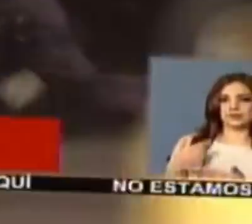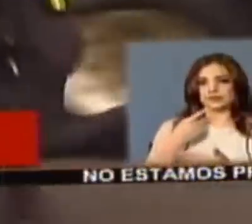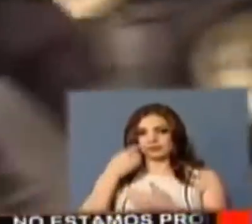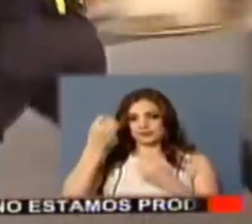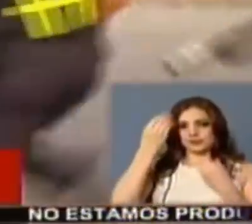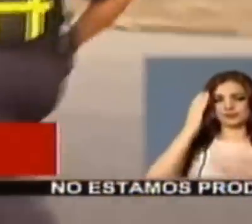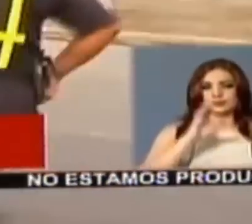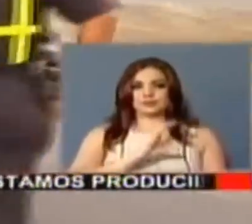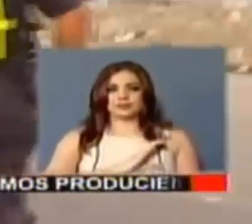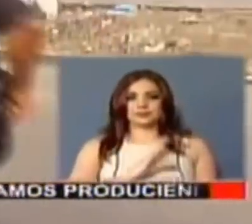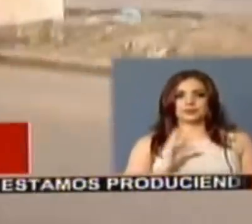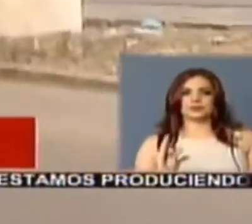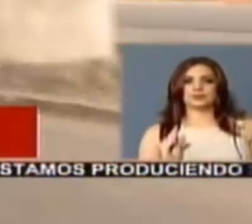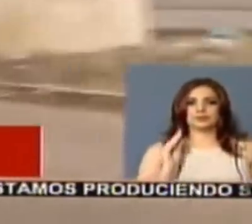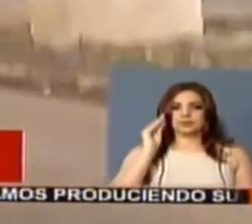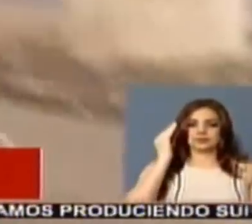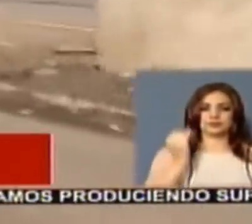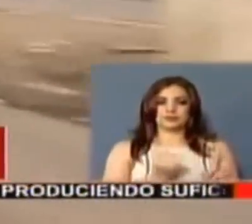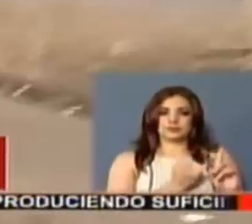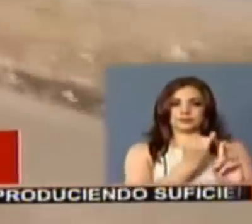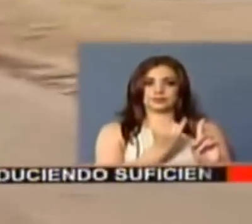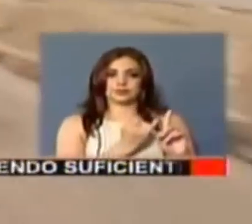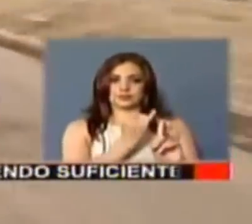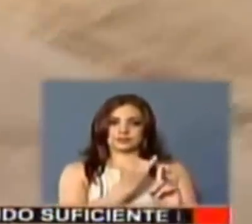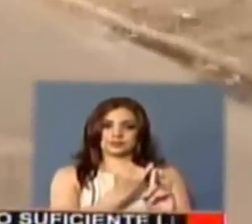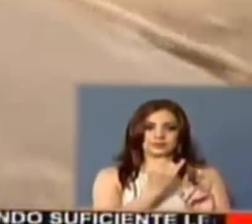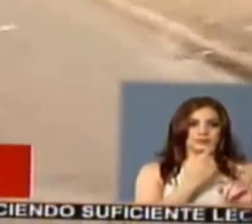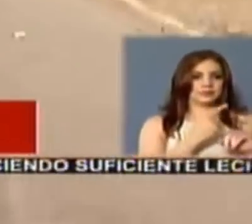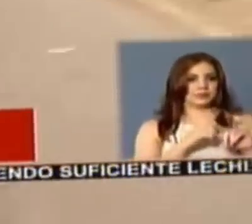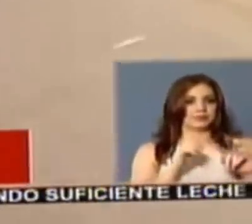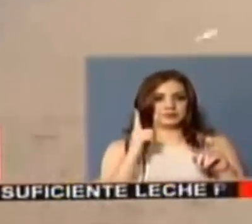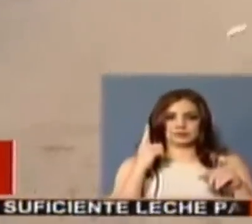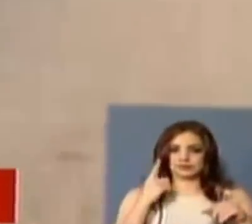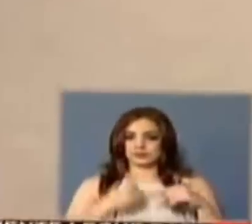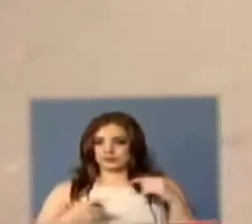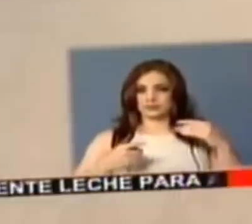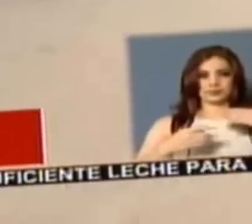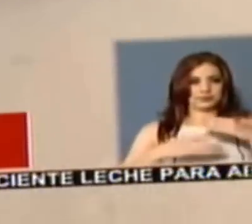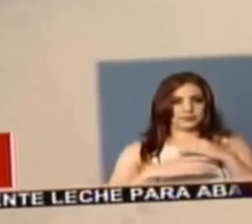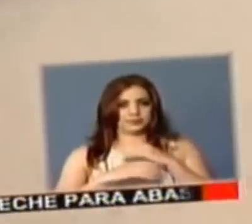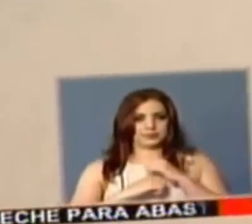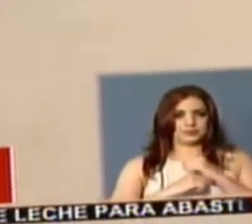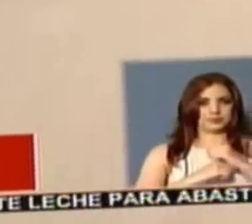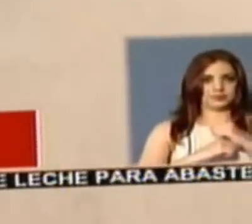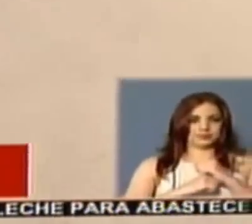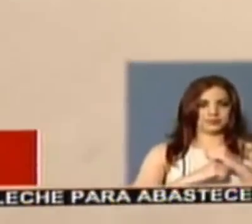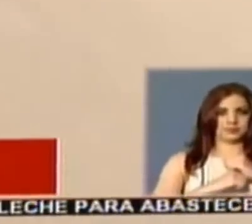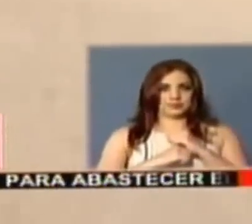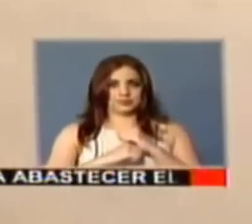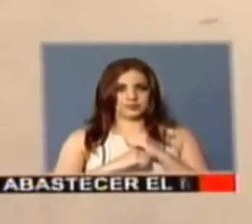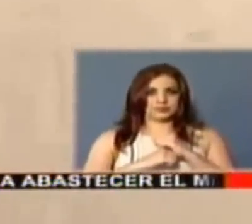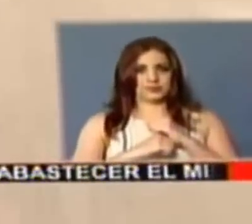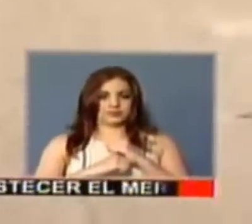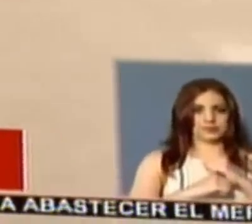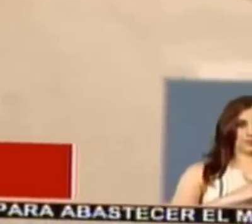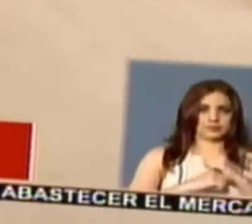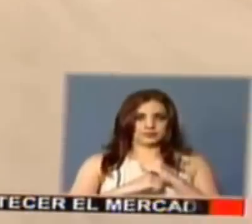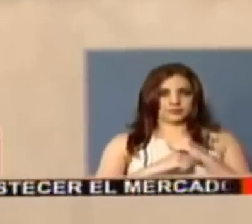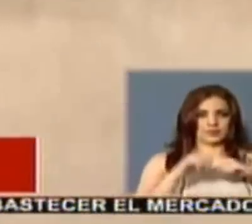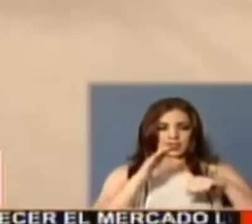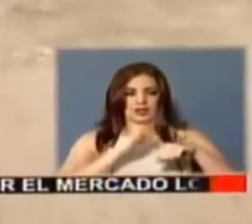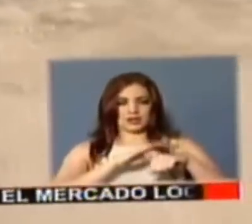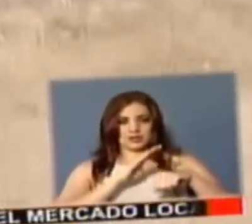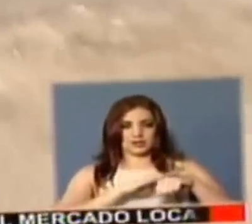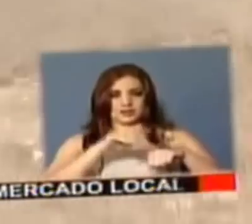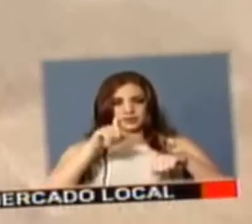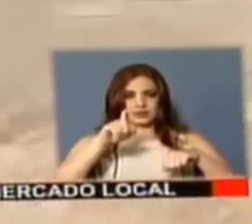Nuevo, según información de la propia policía. El joven será investigado, pero de no efectuarse las